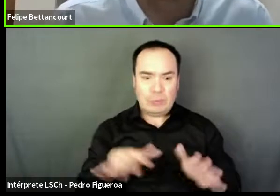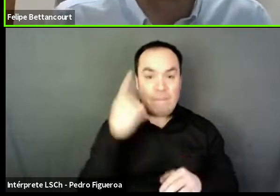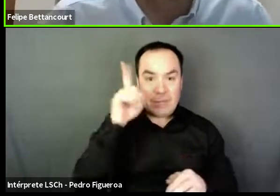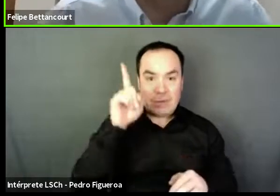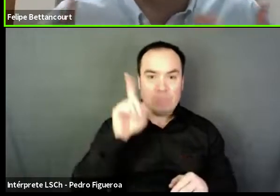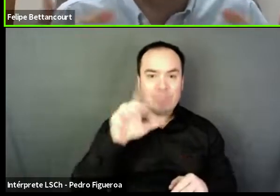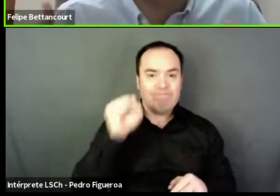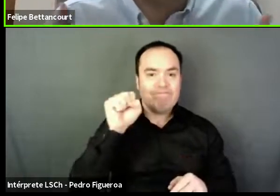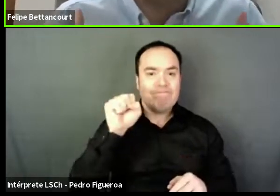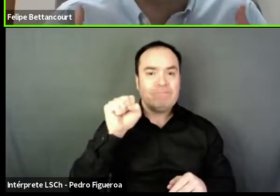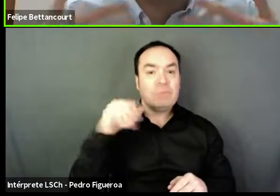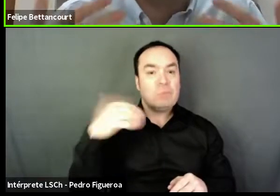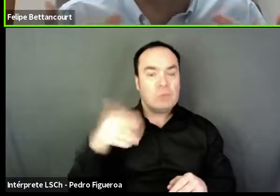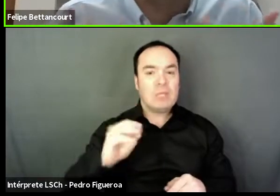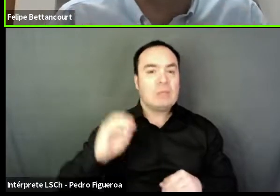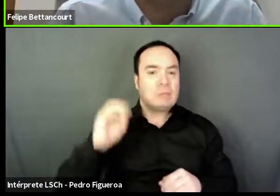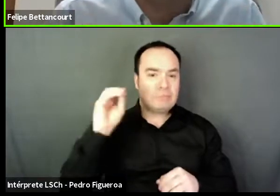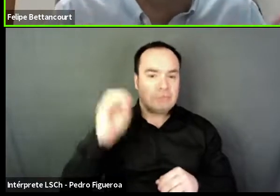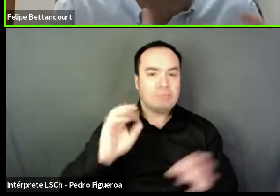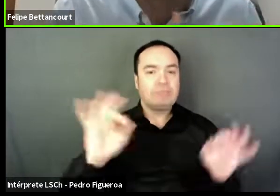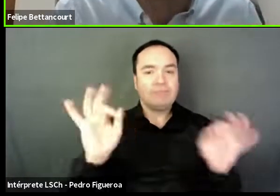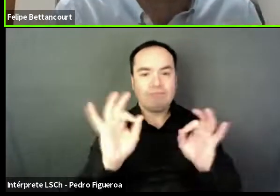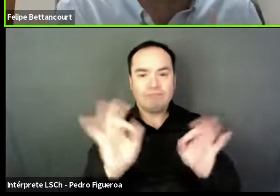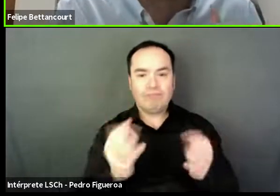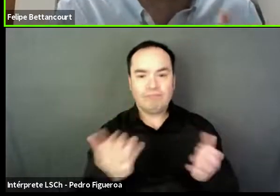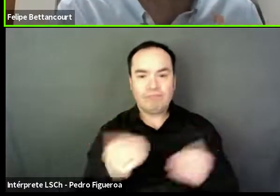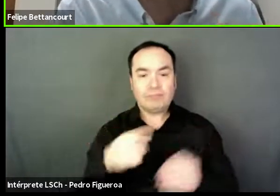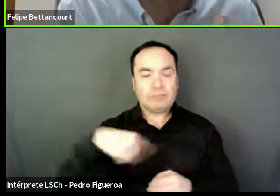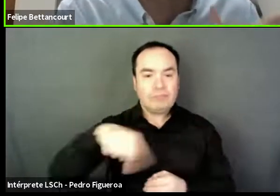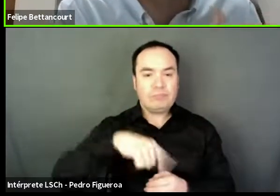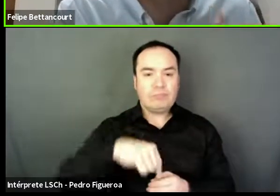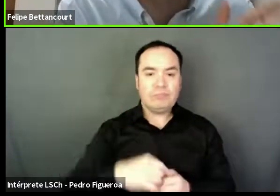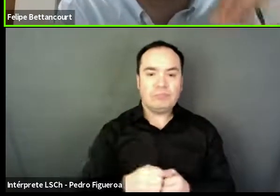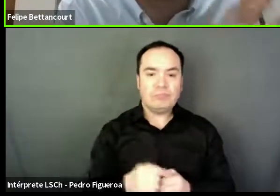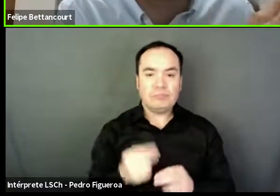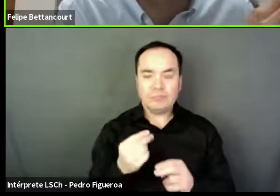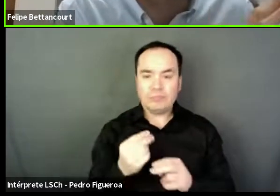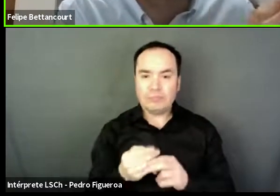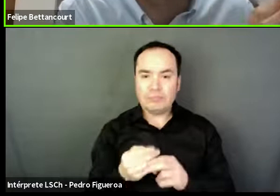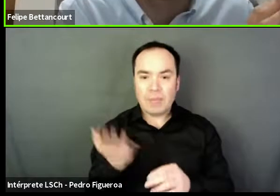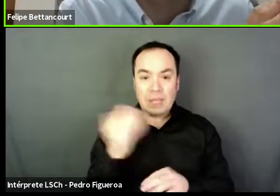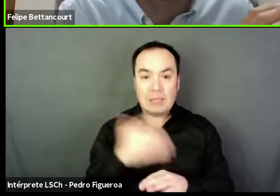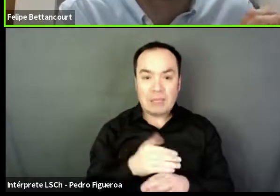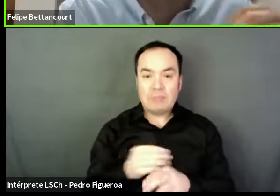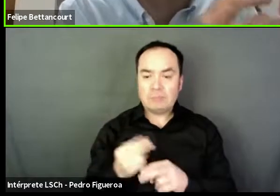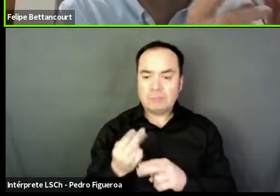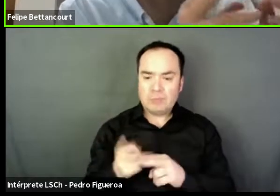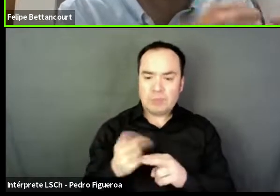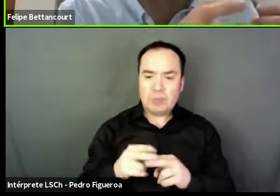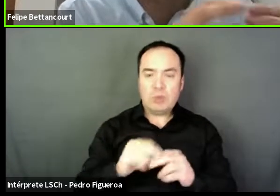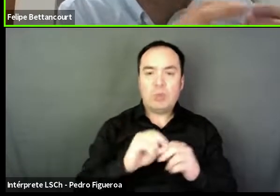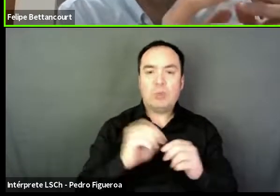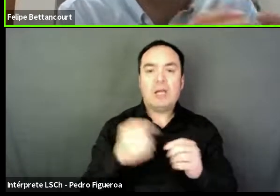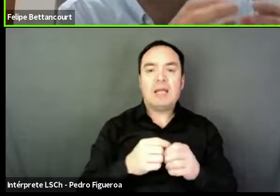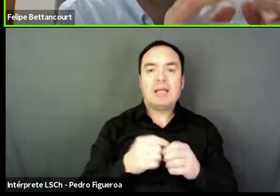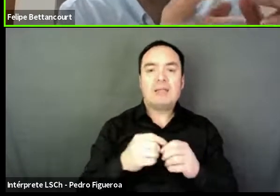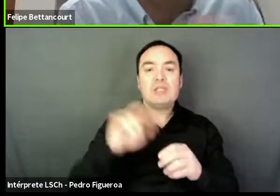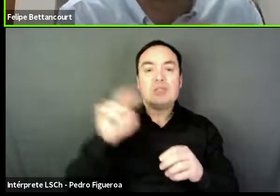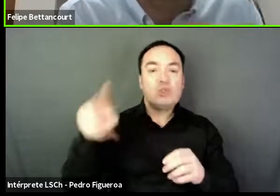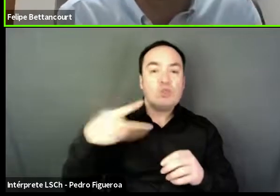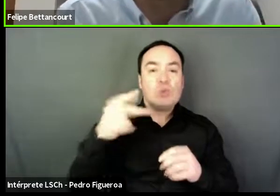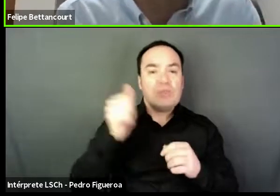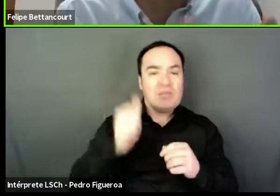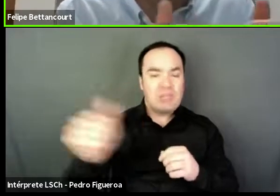hay que ir diseñando o instalando nosotros creamos una subdirección de usuarios dentro del servicio con un área de experiencia